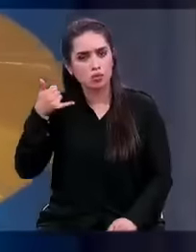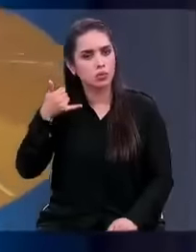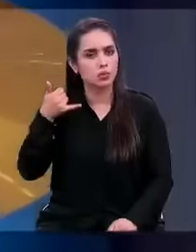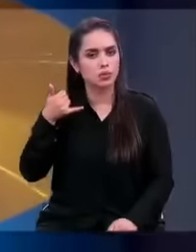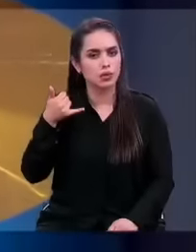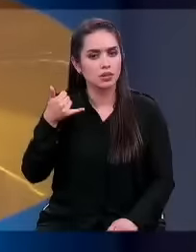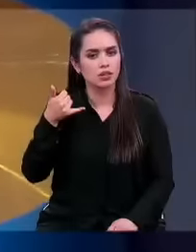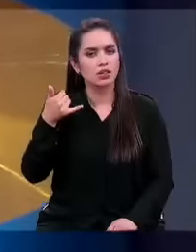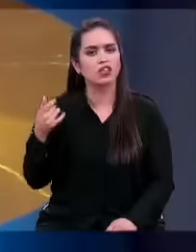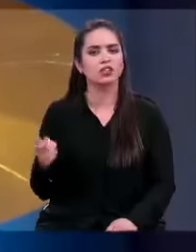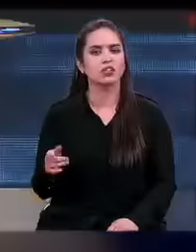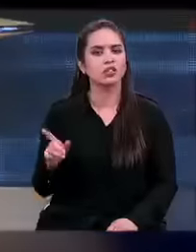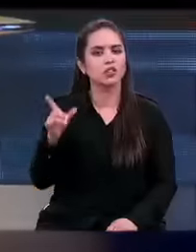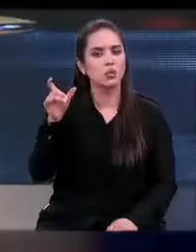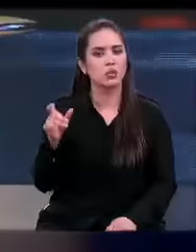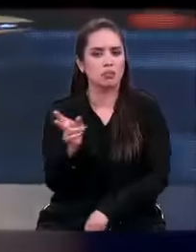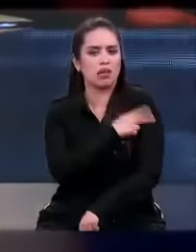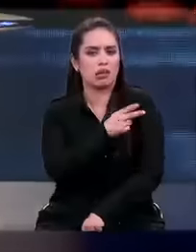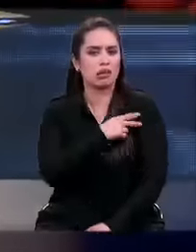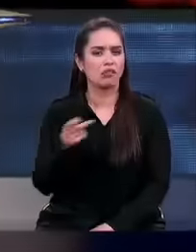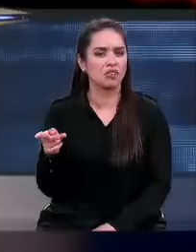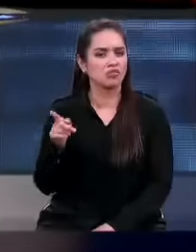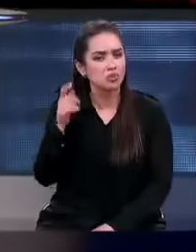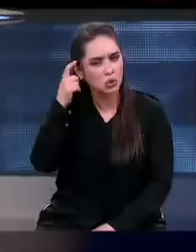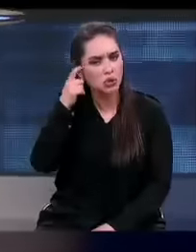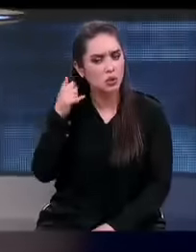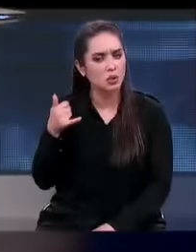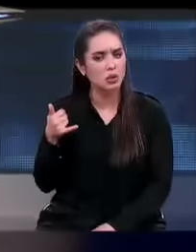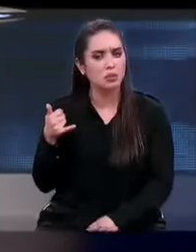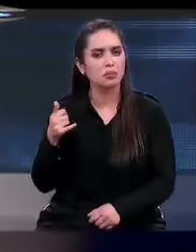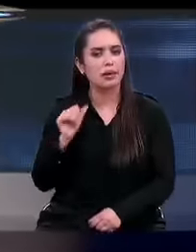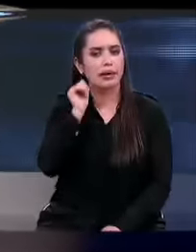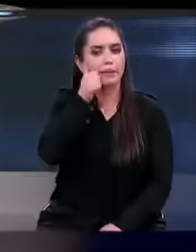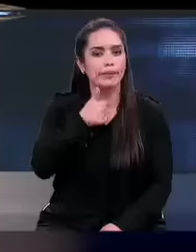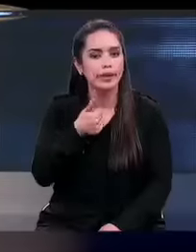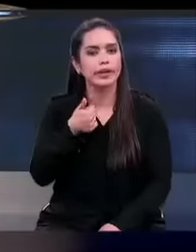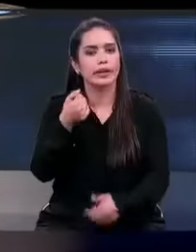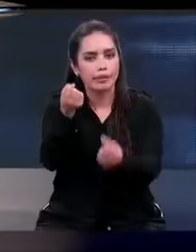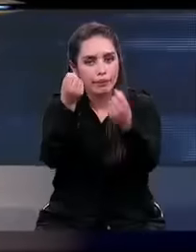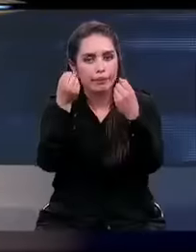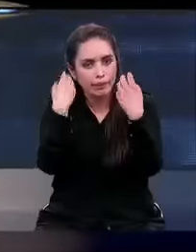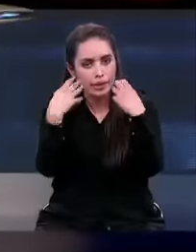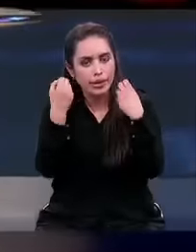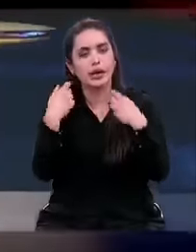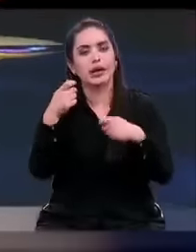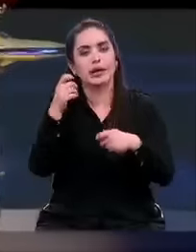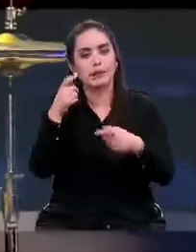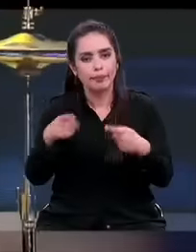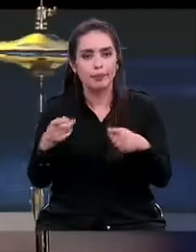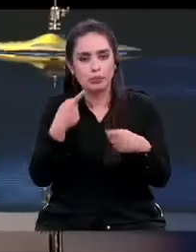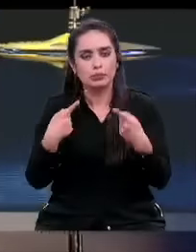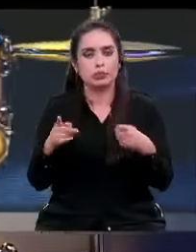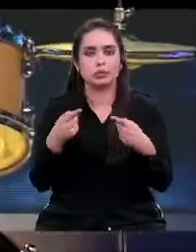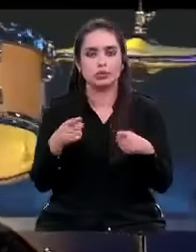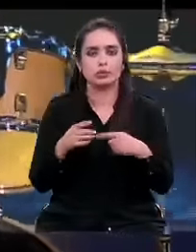Me debe estar llamando mi jefe para mañana ensayar la música. Ah, sí, ¿verdad?